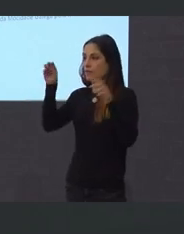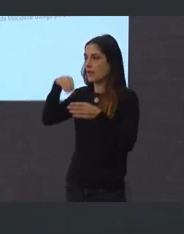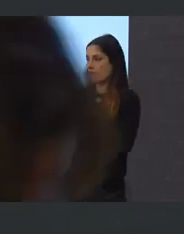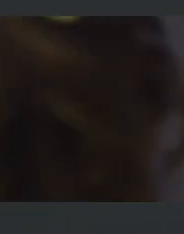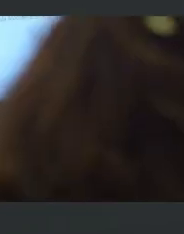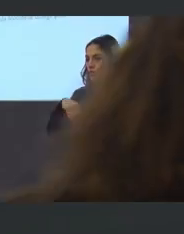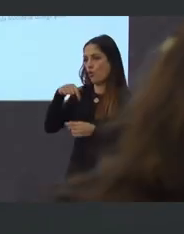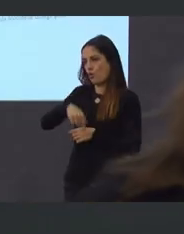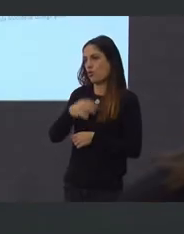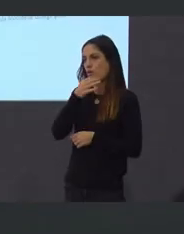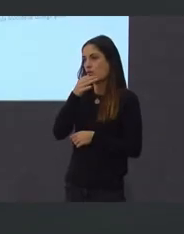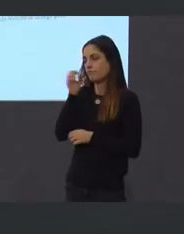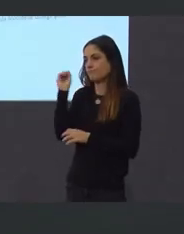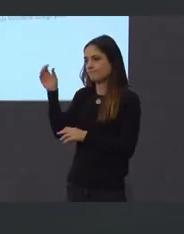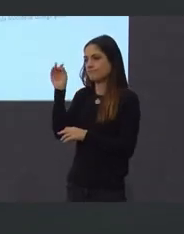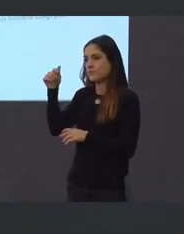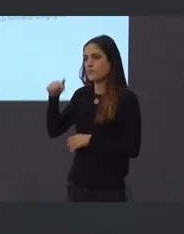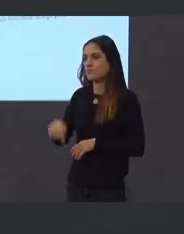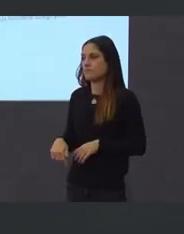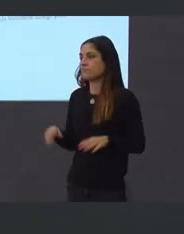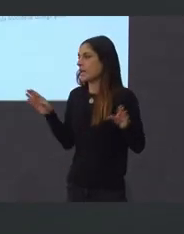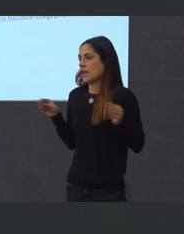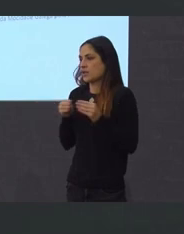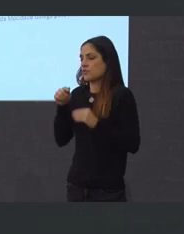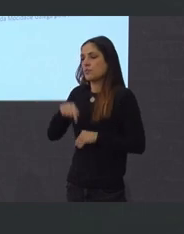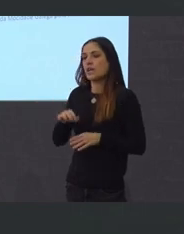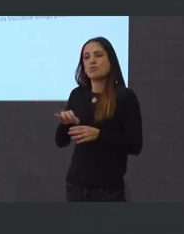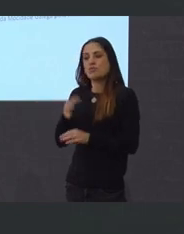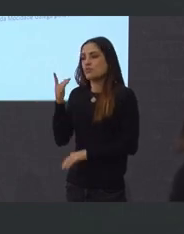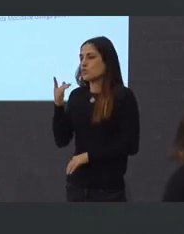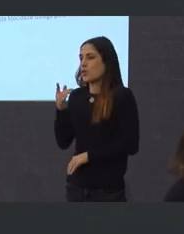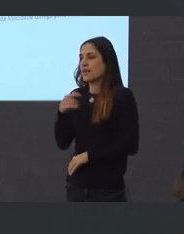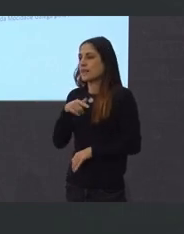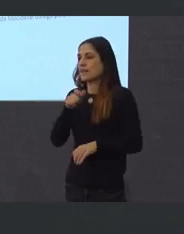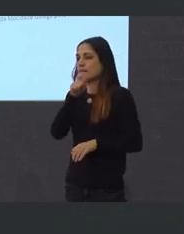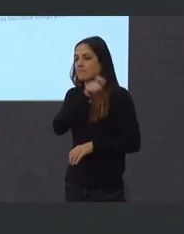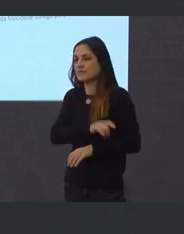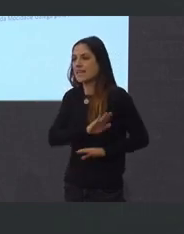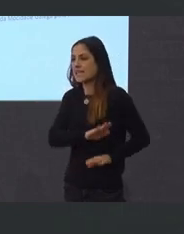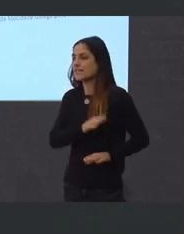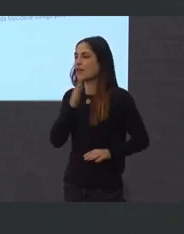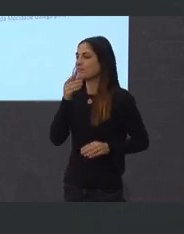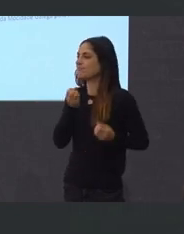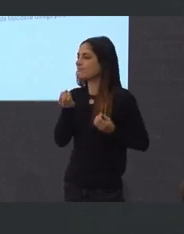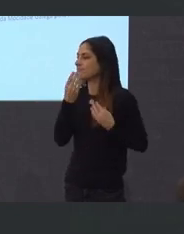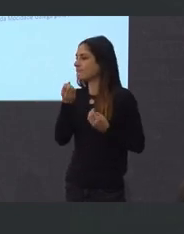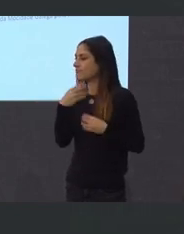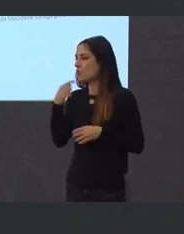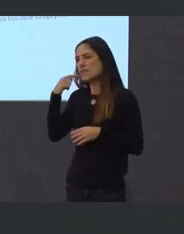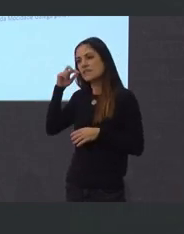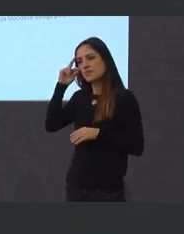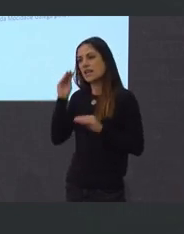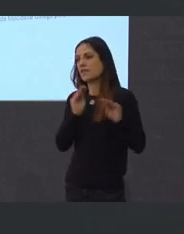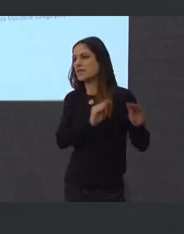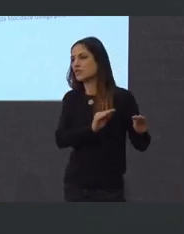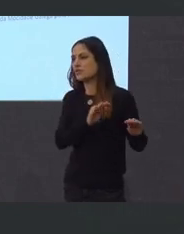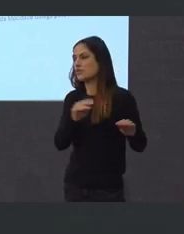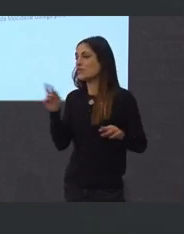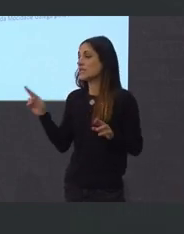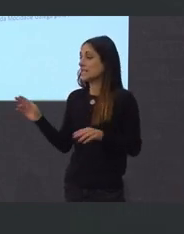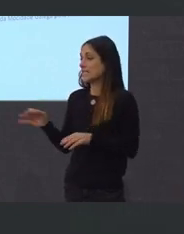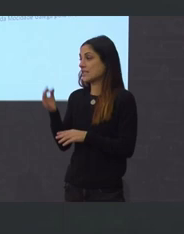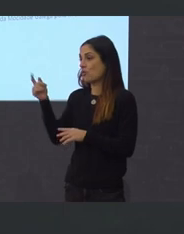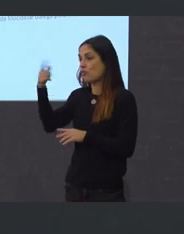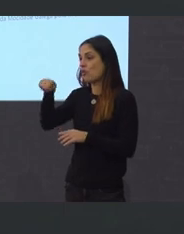hoxe. En definitiva, que unha sorte poder contar hoxe aquí coa súa experiencia e que estou segura de que todas e todos